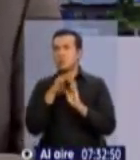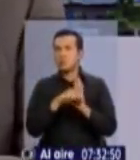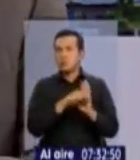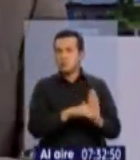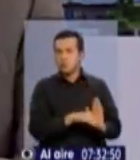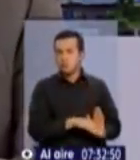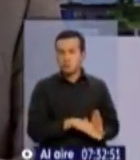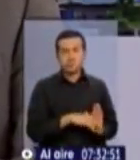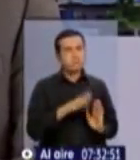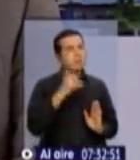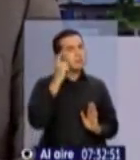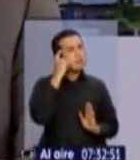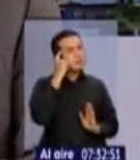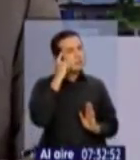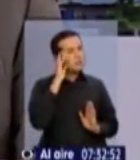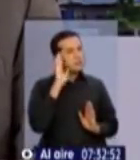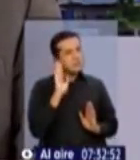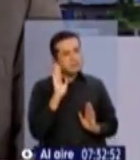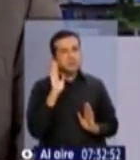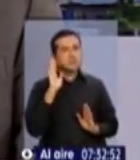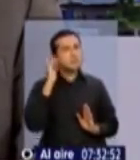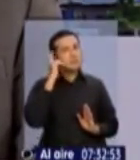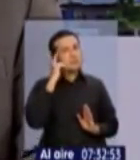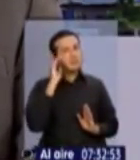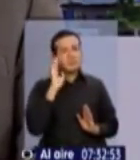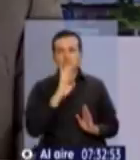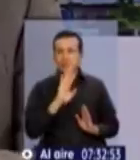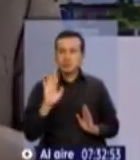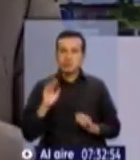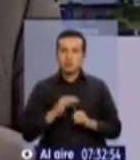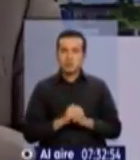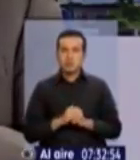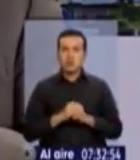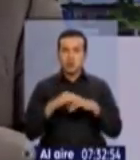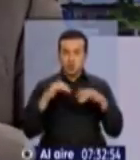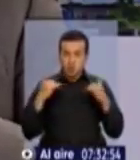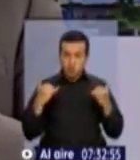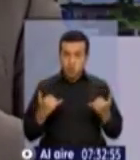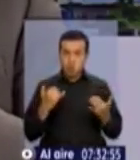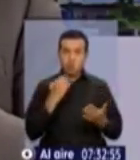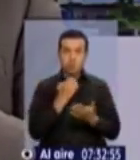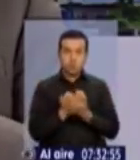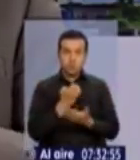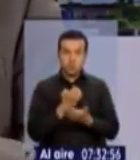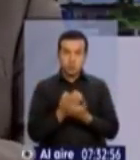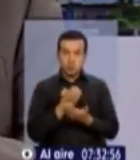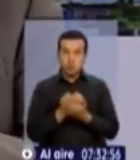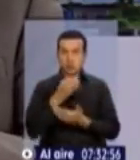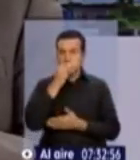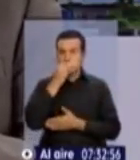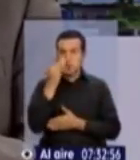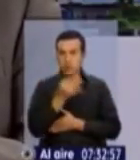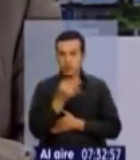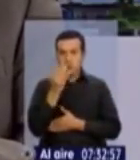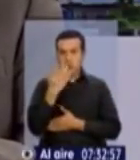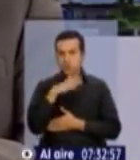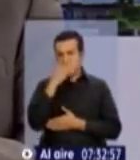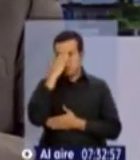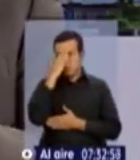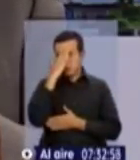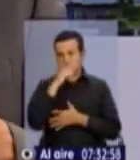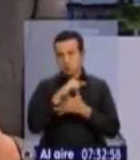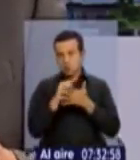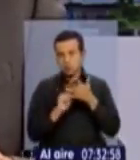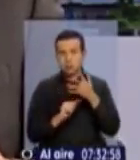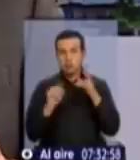mí me parece que carlos yo lo veo desde esta forma que en este momento la economía tiene una realidad que está marcada por el total de